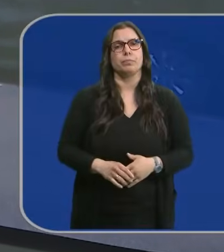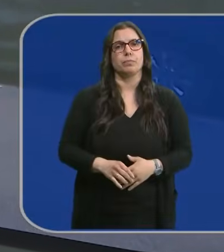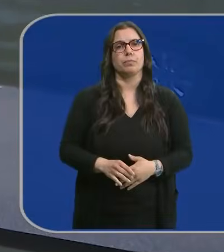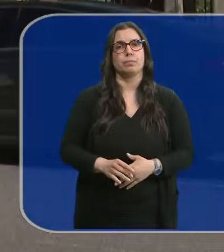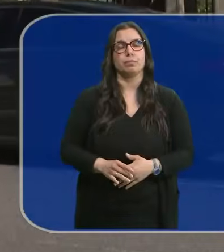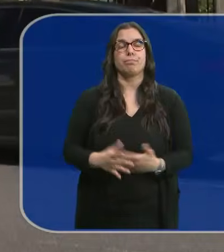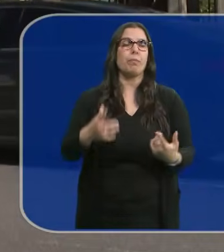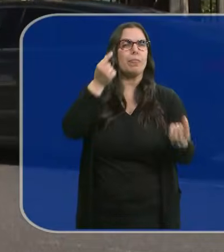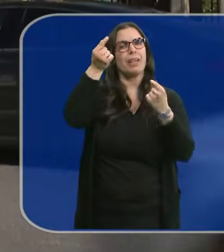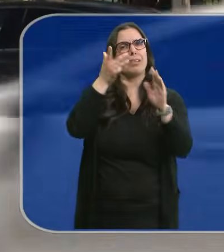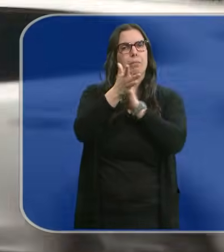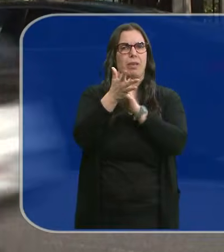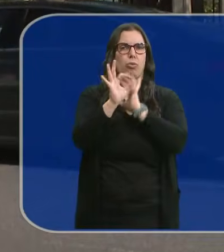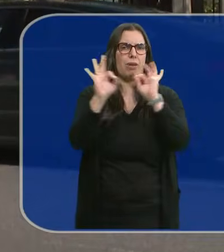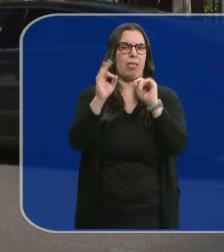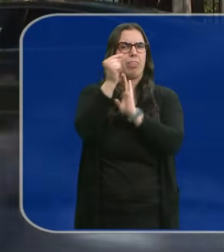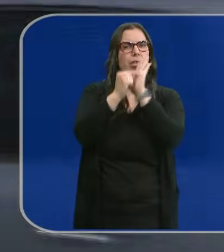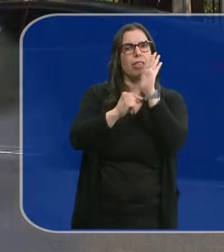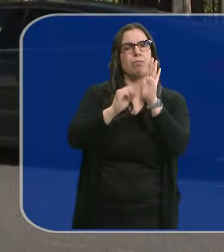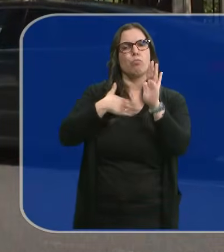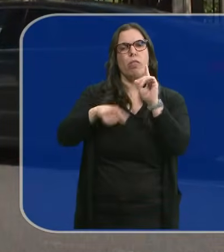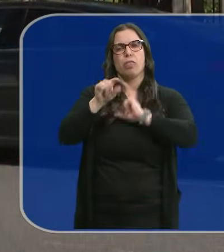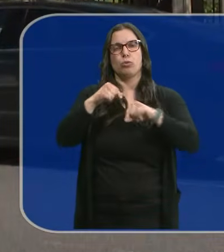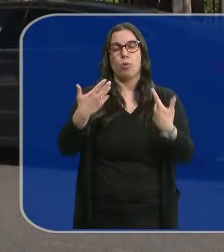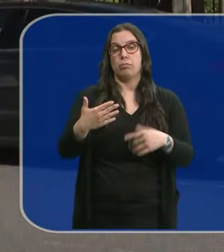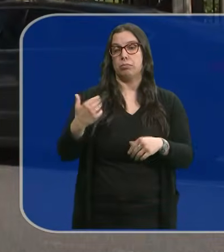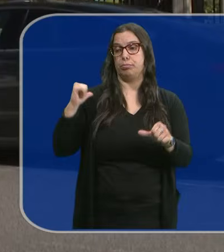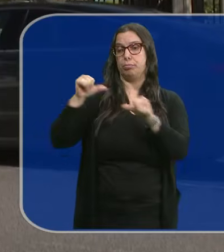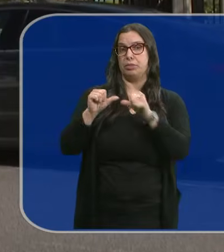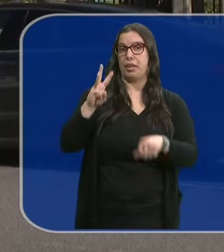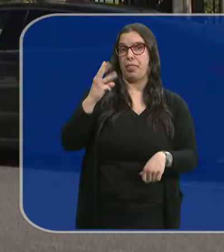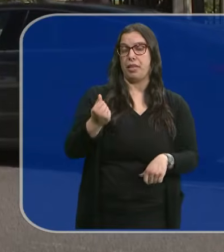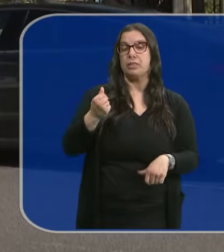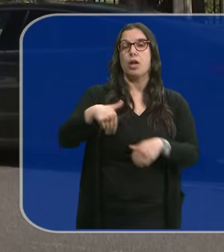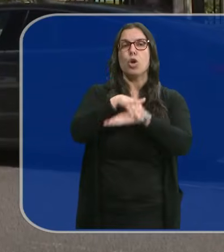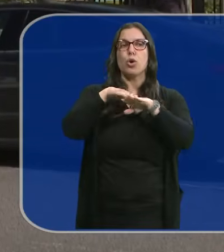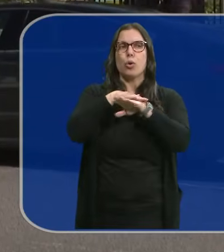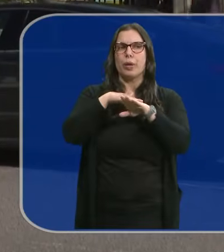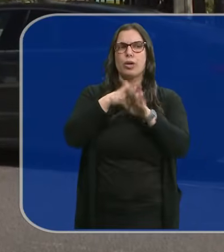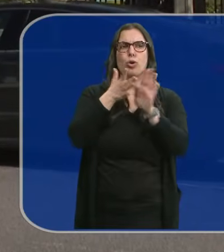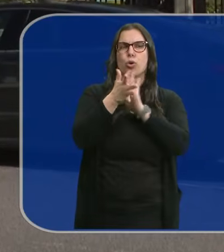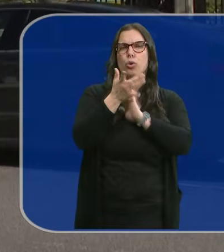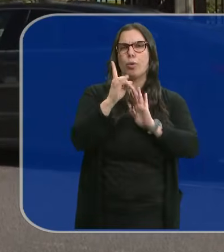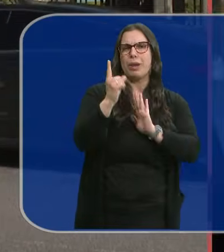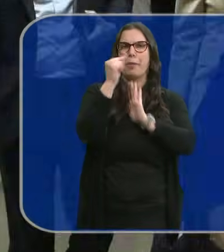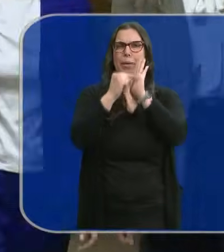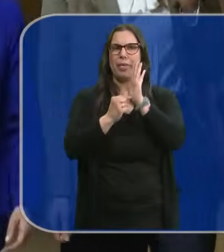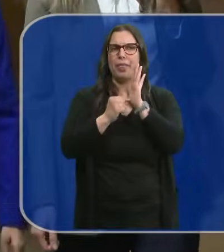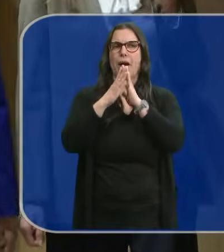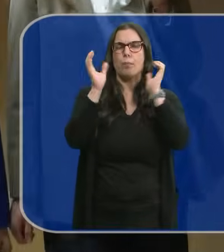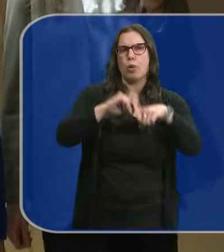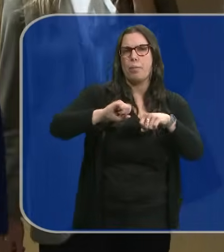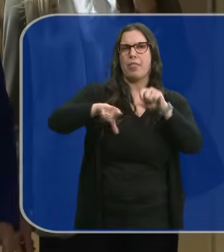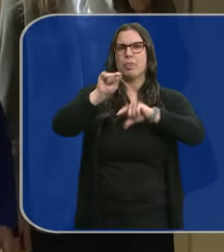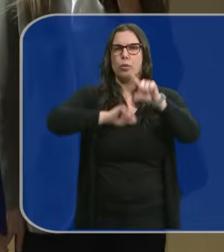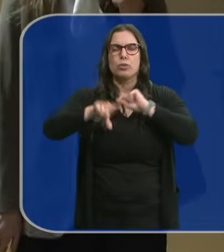Pues sin ningún detalle sobre las medidas que se pueden tomar. 13 días después, el Gobierno no aclara qué medidas aprobará y